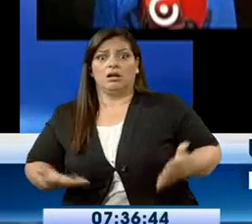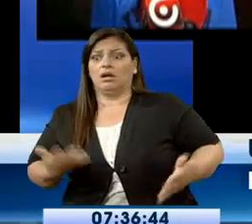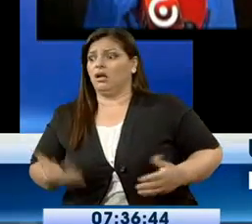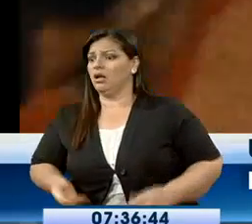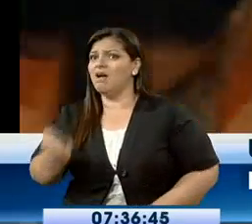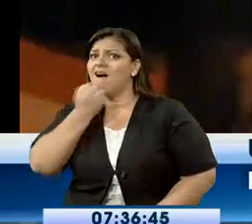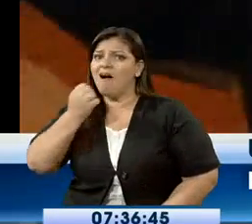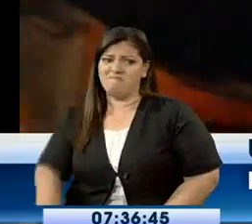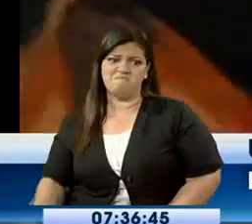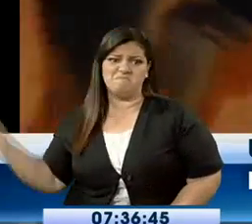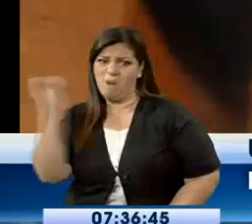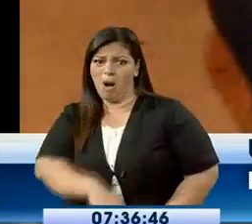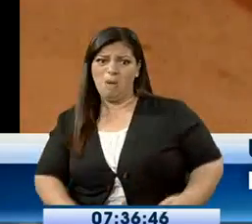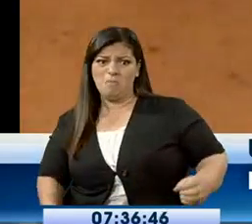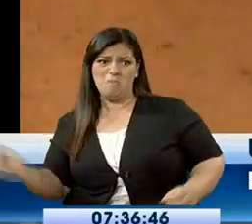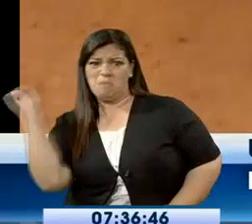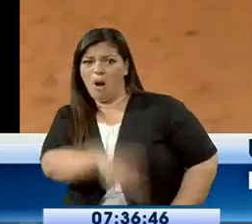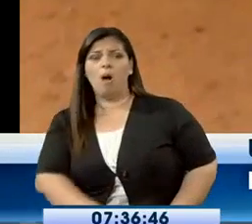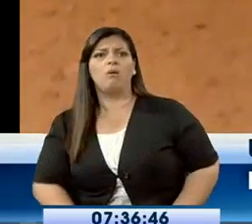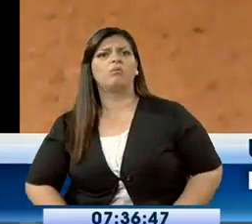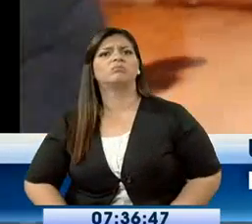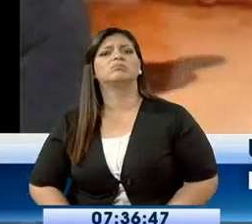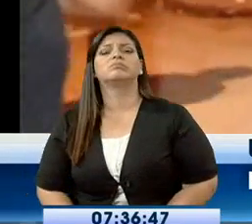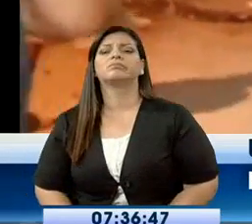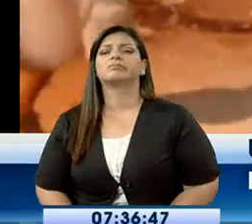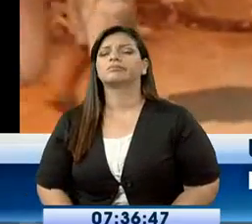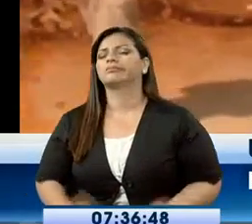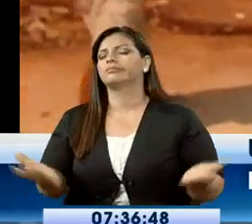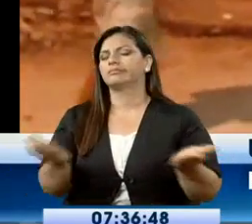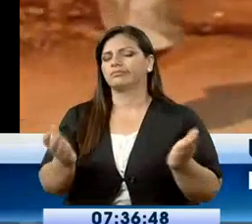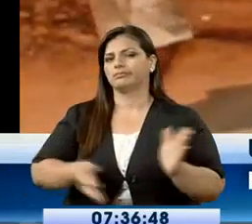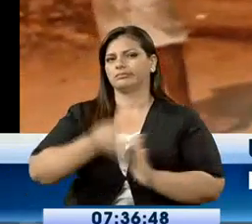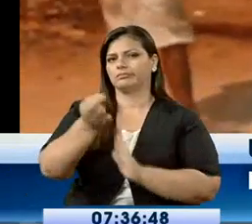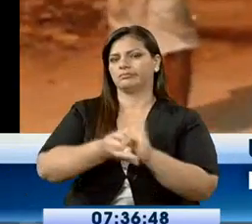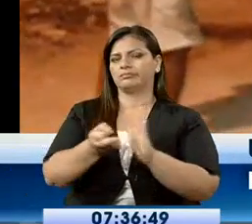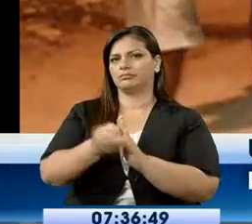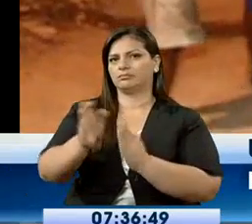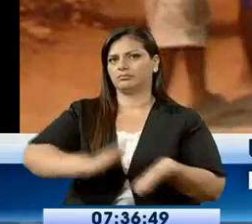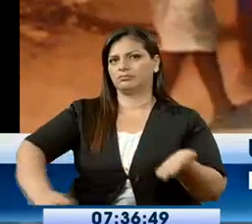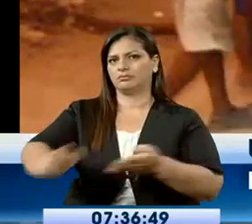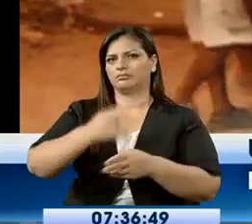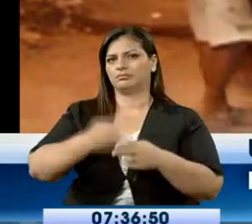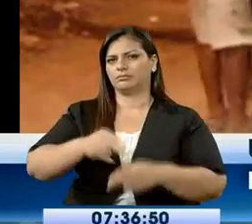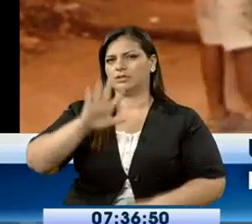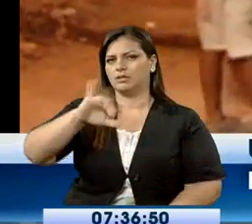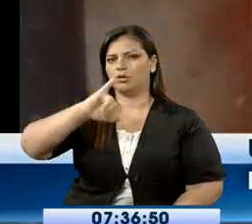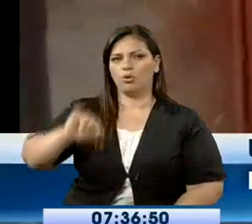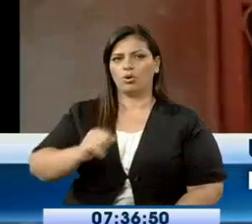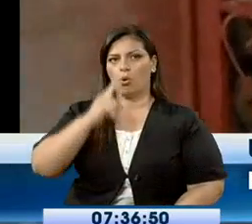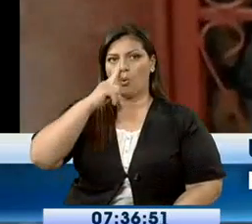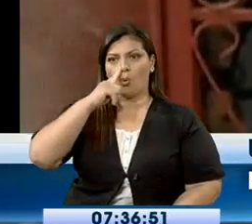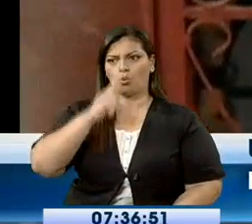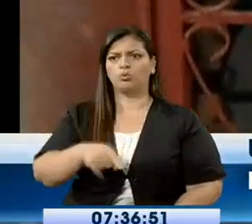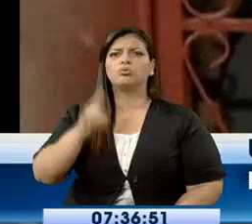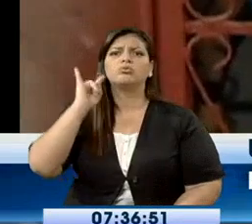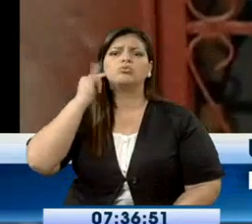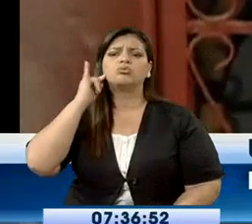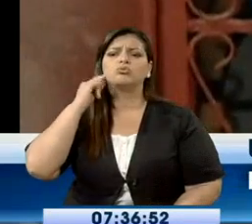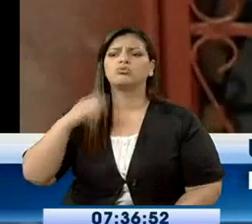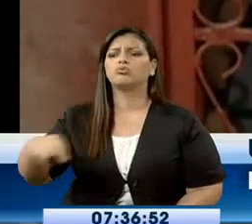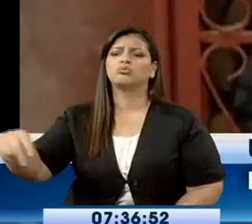para tirarle. Este hecho ocurrió en la cooperativa 5 de junio de Durán, cuando un perro atacó a una niña que, según los